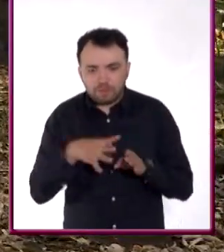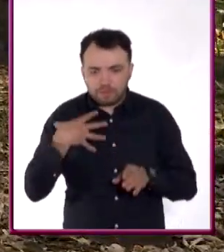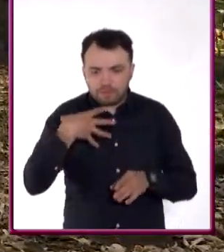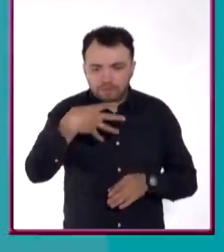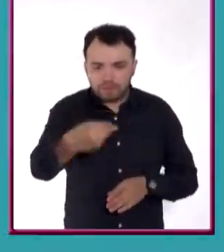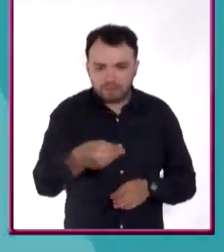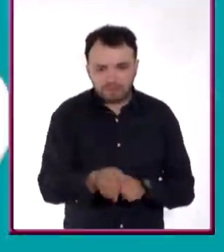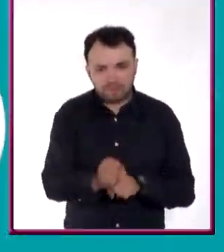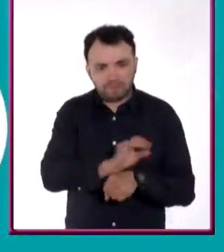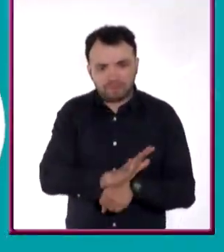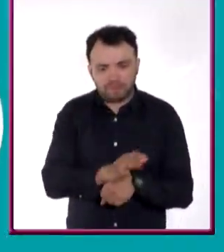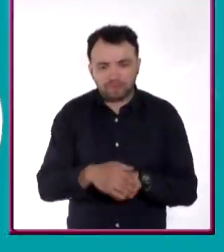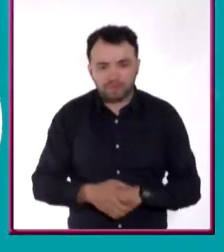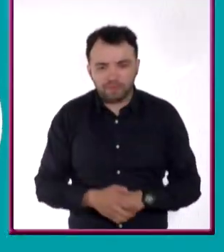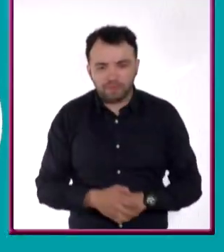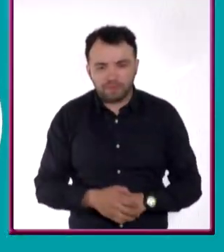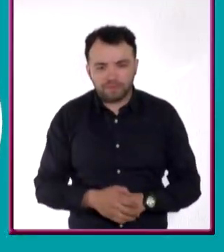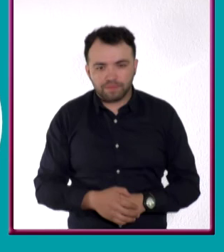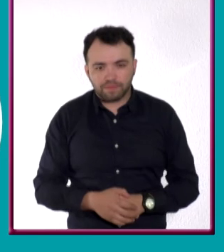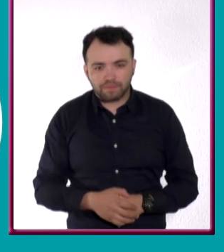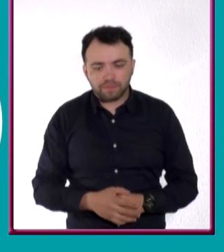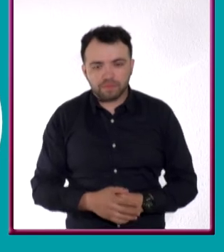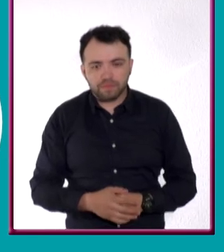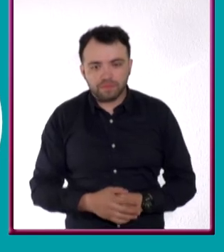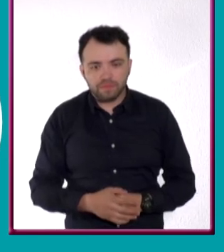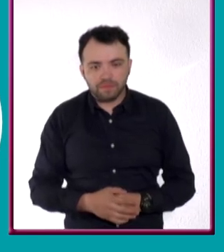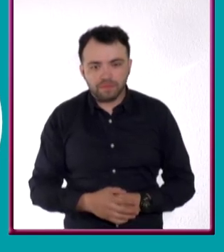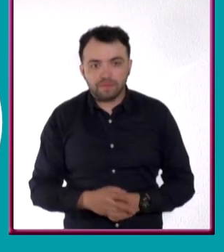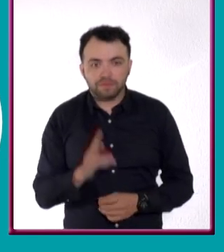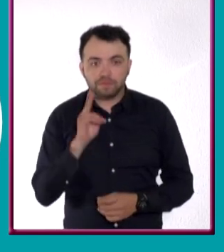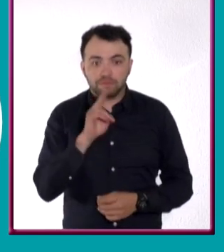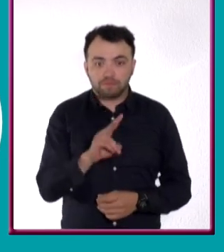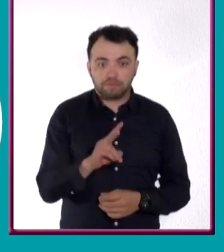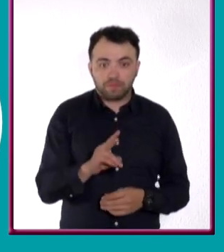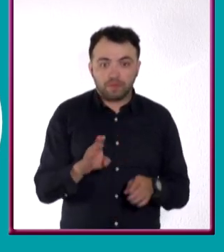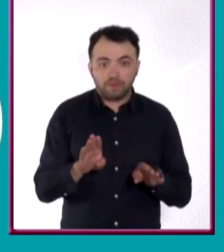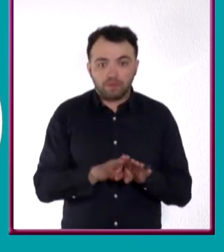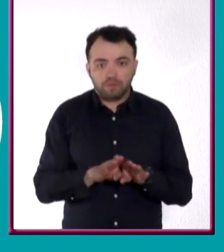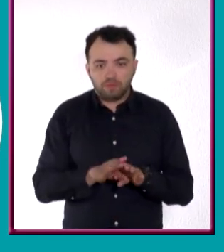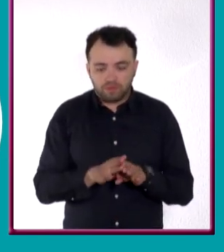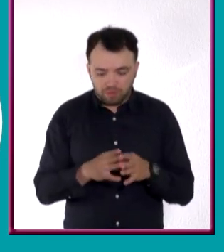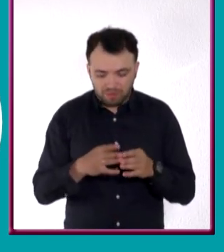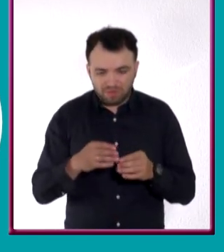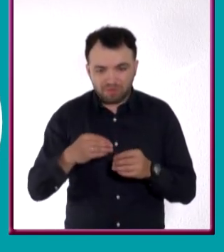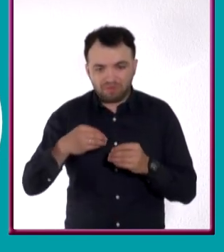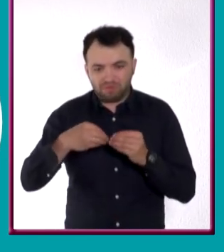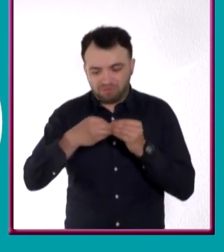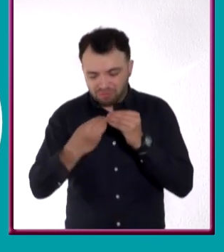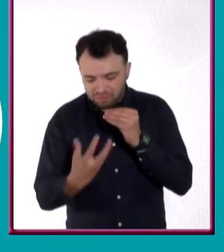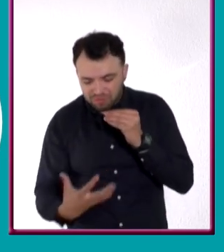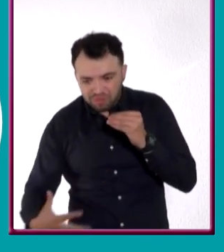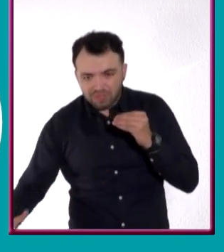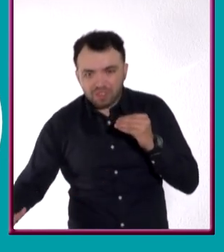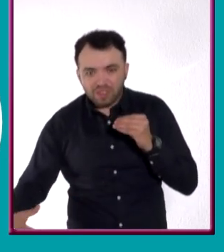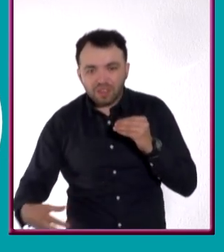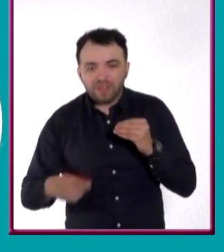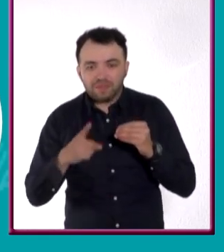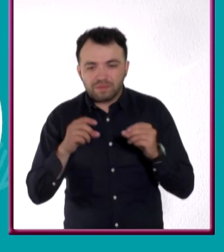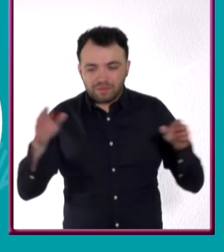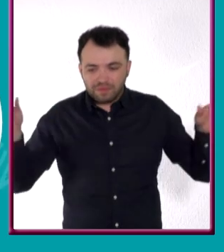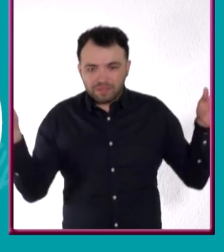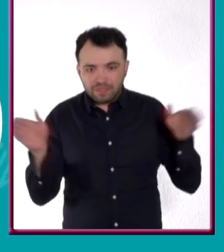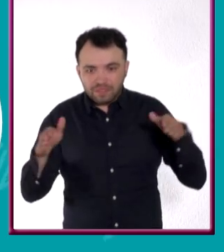información. Se le llama desbordamiento o derrame cuando un patógeno, como un virus, pasa de su portador